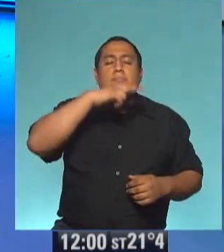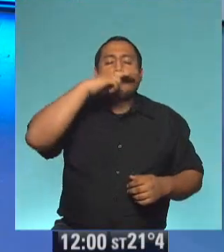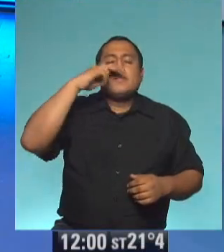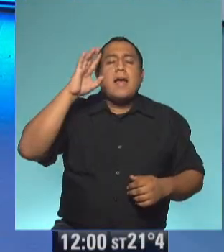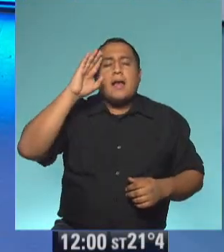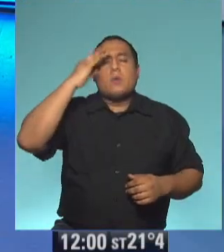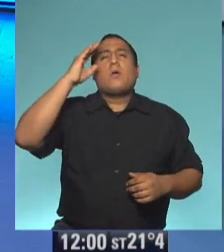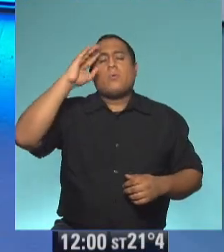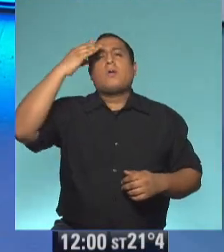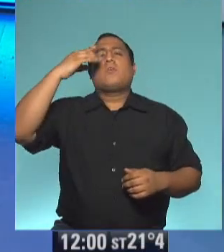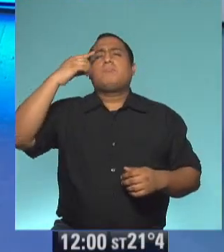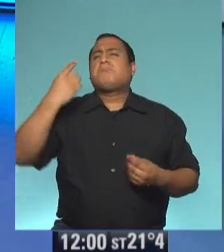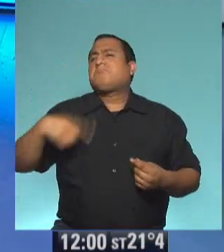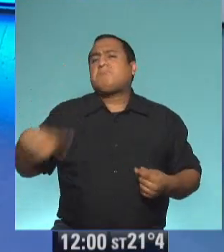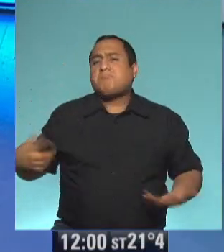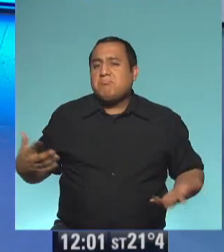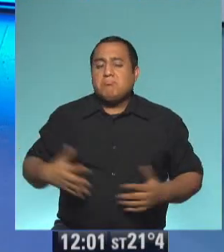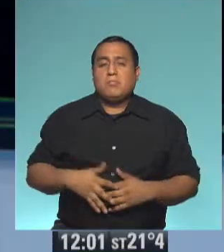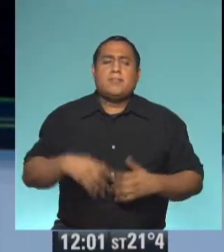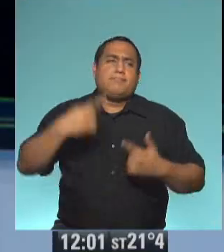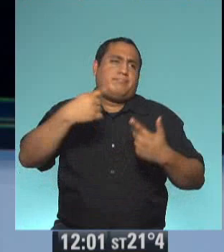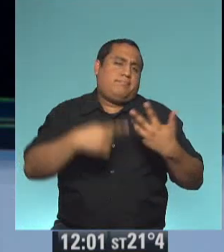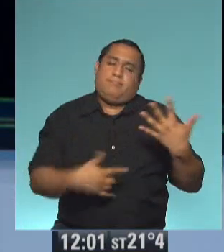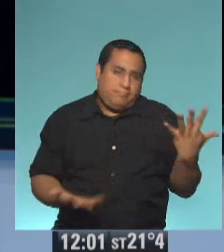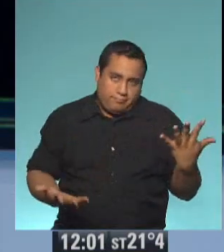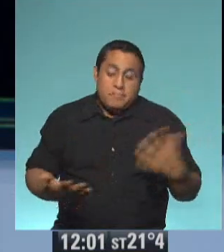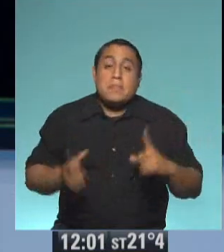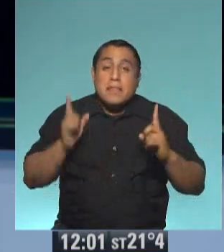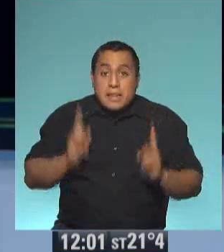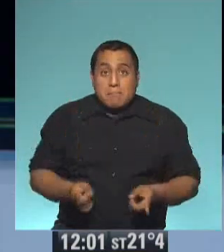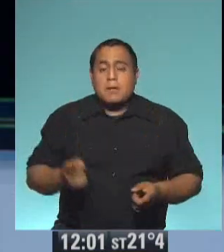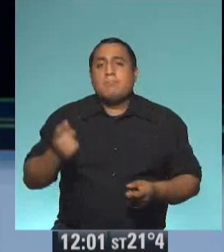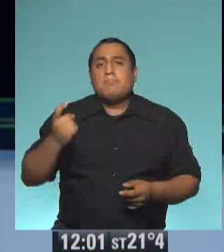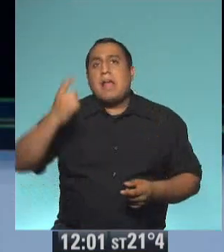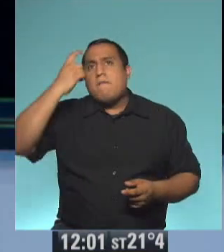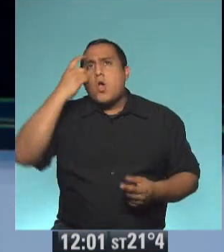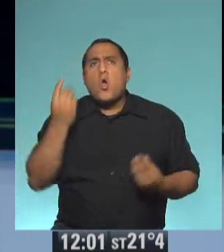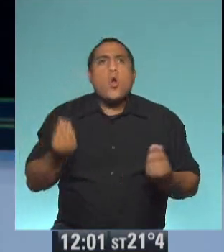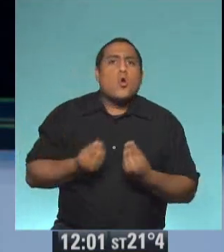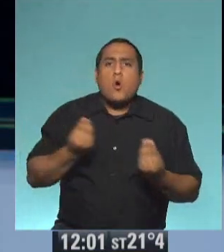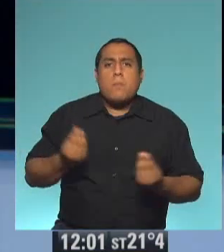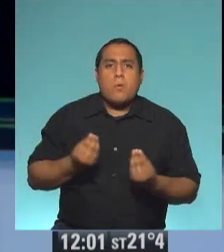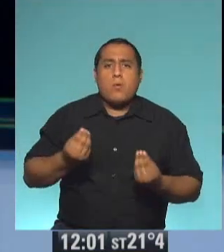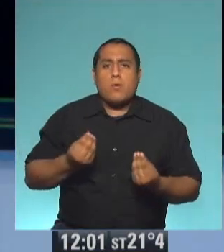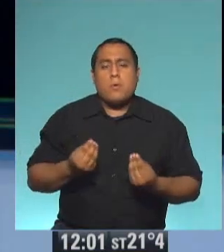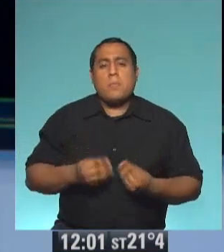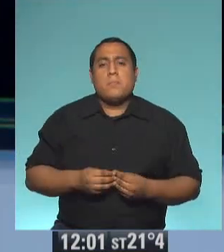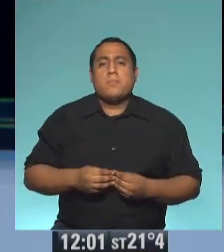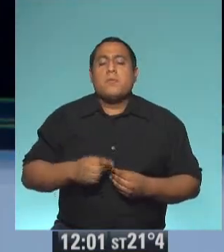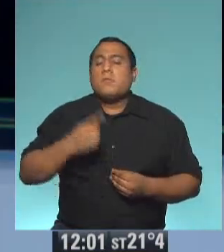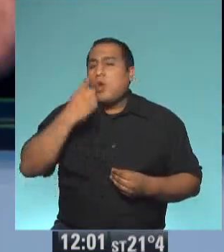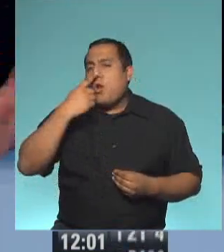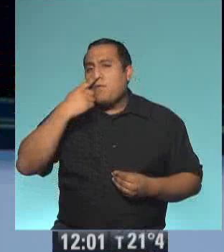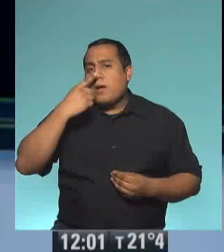nos gustan, que nos recuerdan a cosas. Y estuvimos viendo también cómo funciona entonces el sentido del